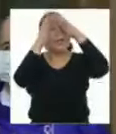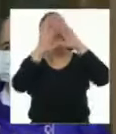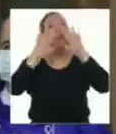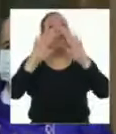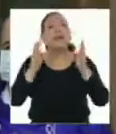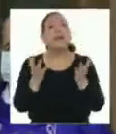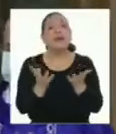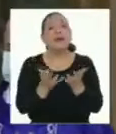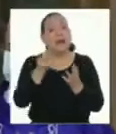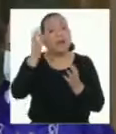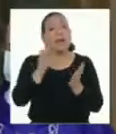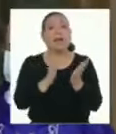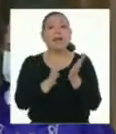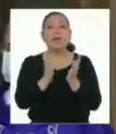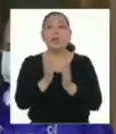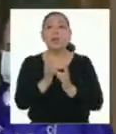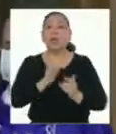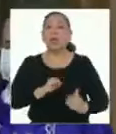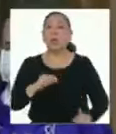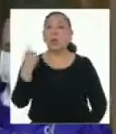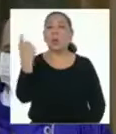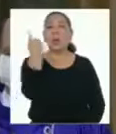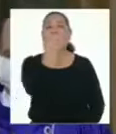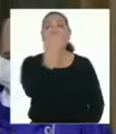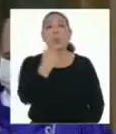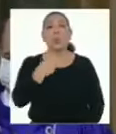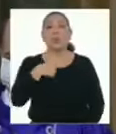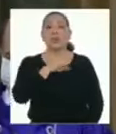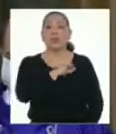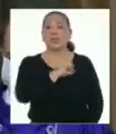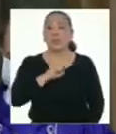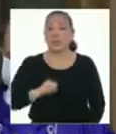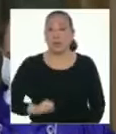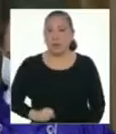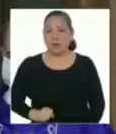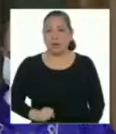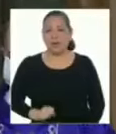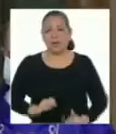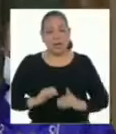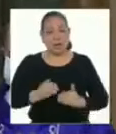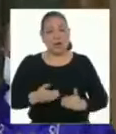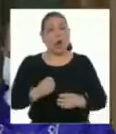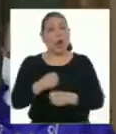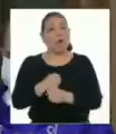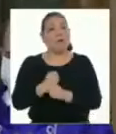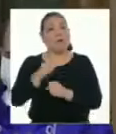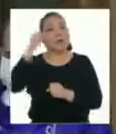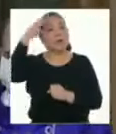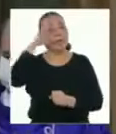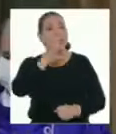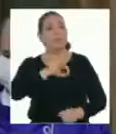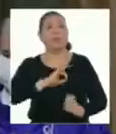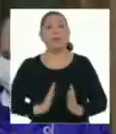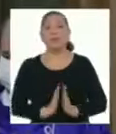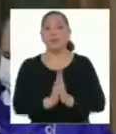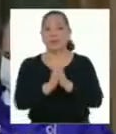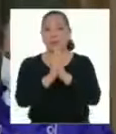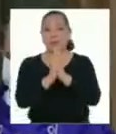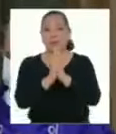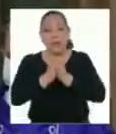tierra. Creo en Jesucristo, su único Hijo, nuestro Señor, que fue concebido por obra y gracia del Espíritu